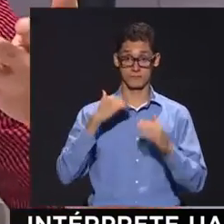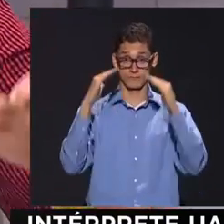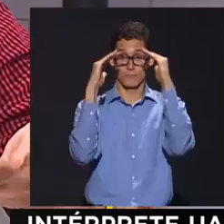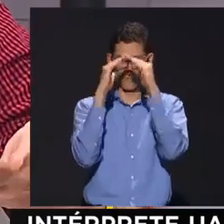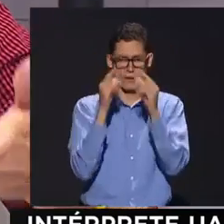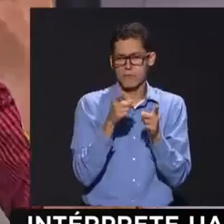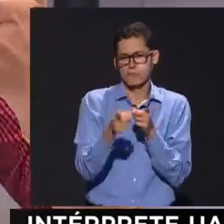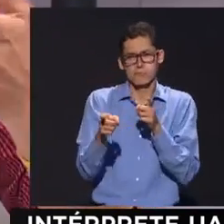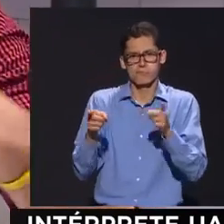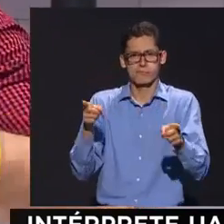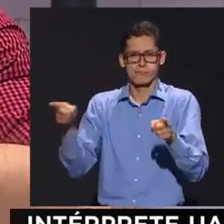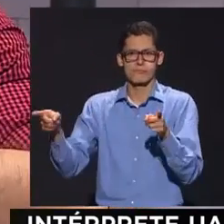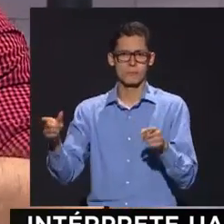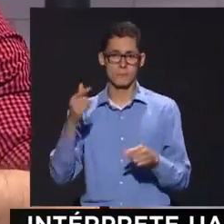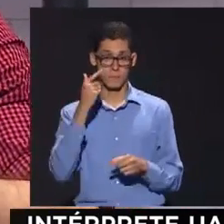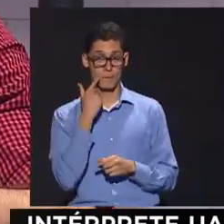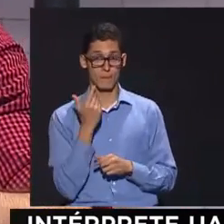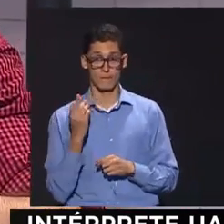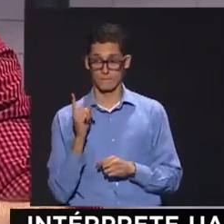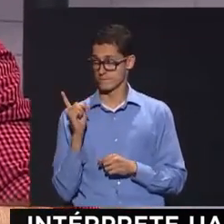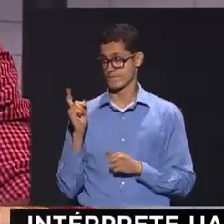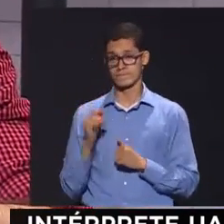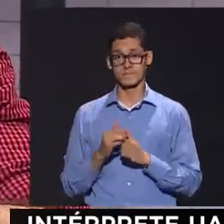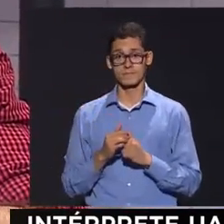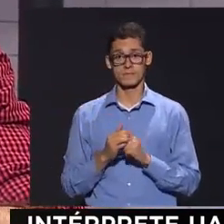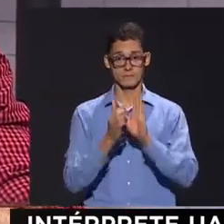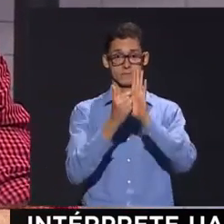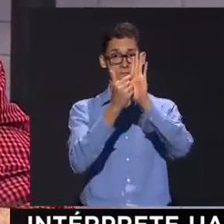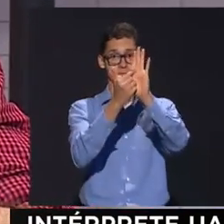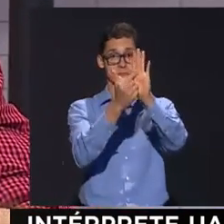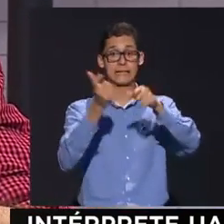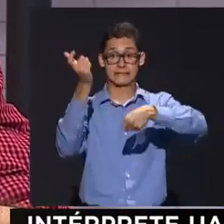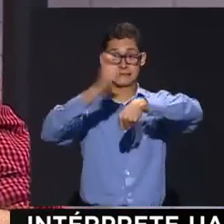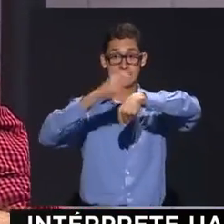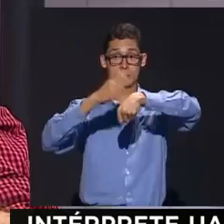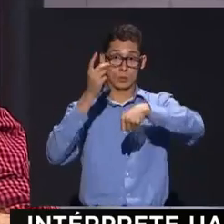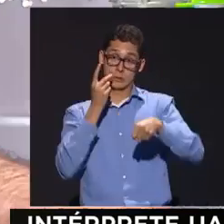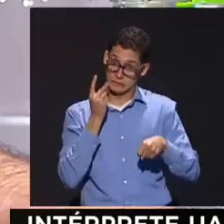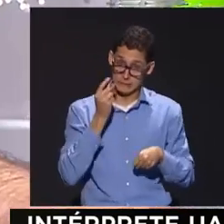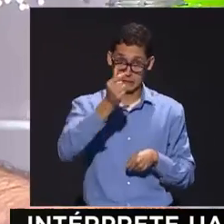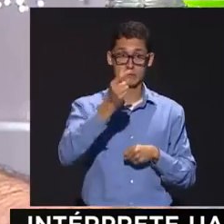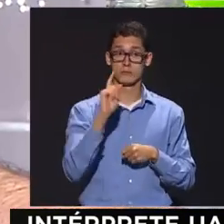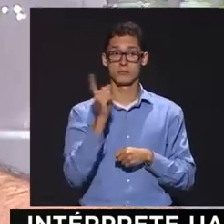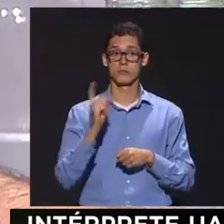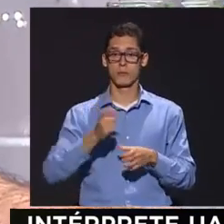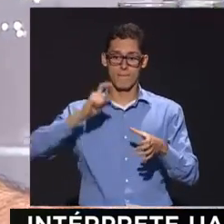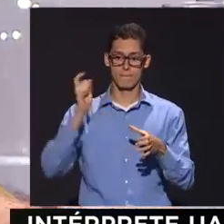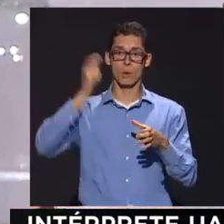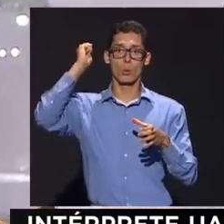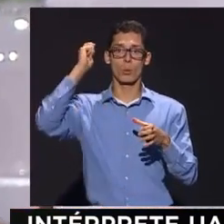tienen la capacidad que quiero que lo vean no tienen la capacidad de durar en el tiempo ejemplo si yo le hago a esto